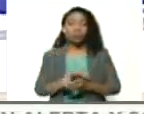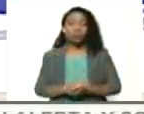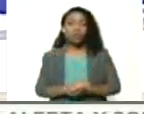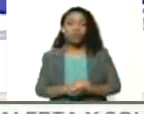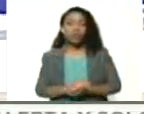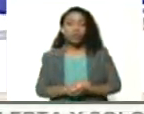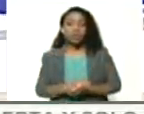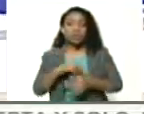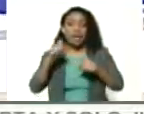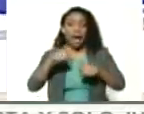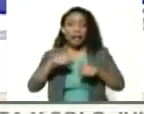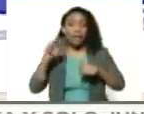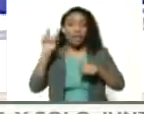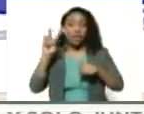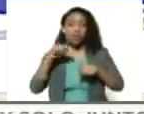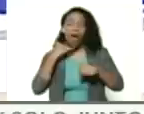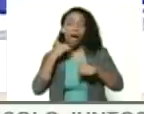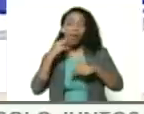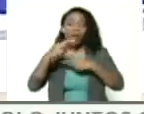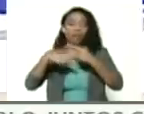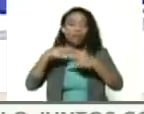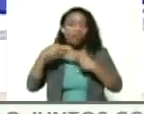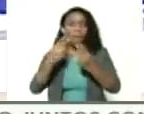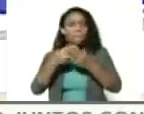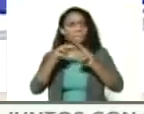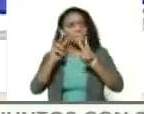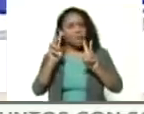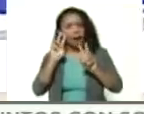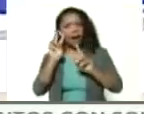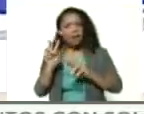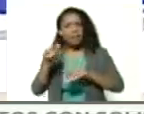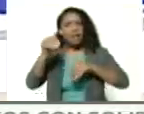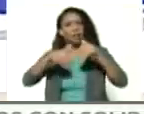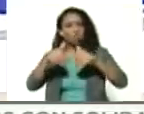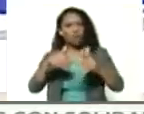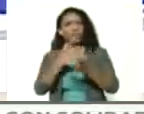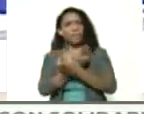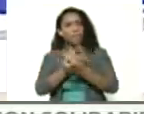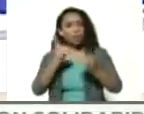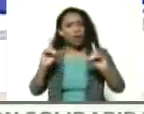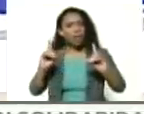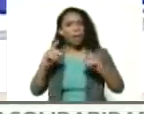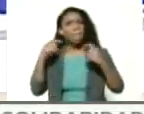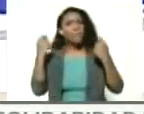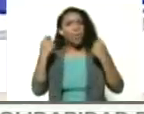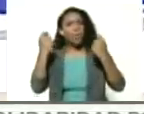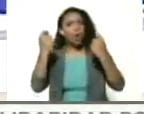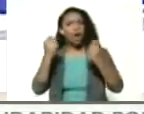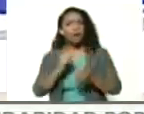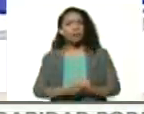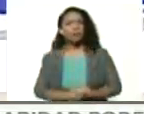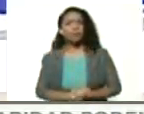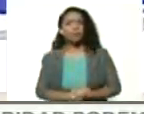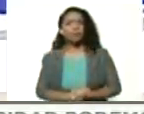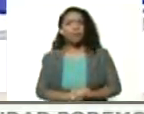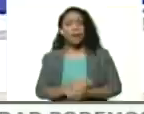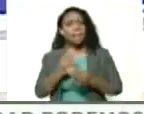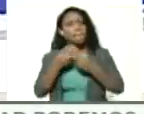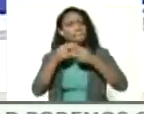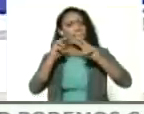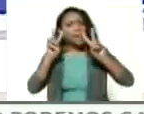Si en Venezuela se estaba dando una revolución pacífica, electoral, democrática, popular, en